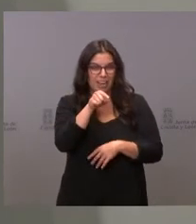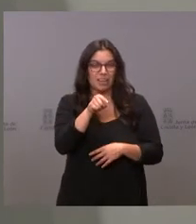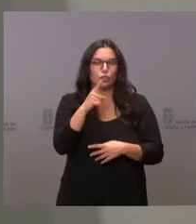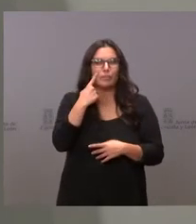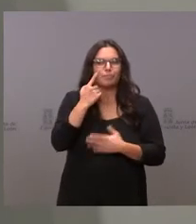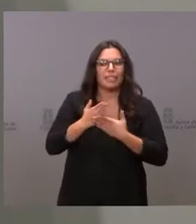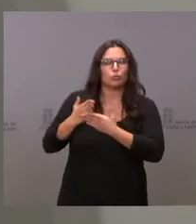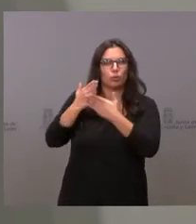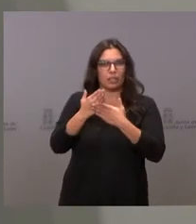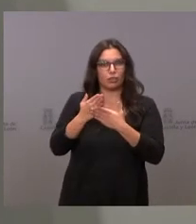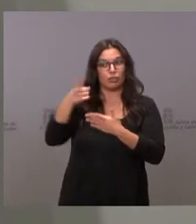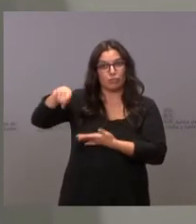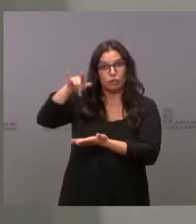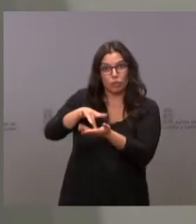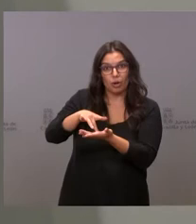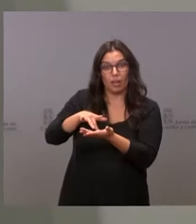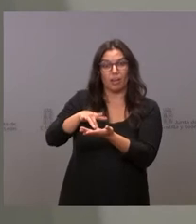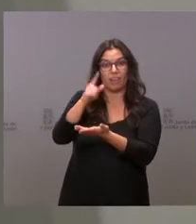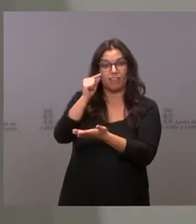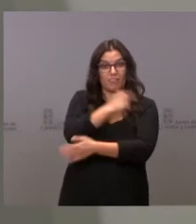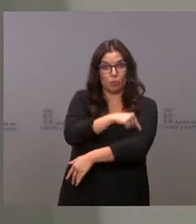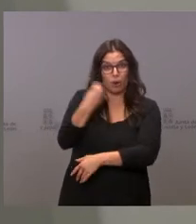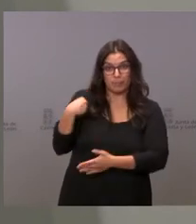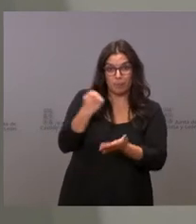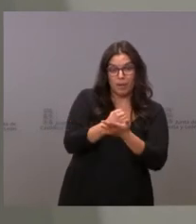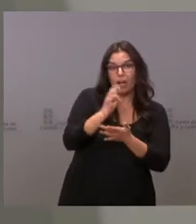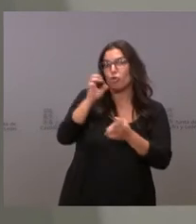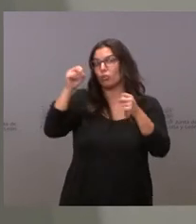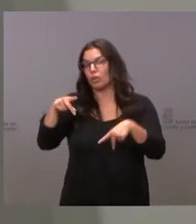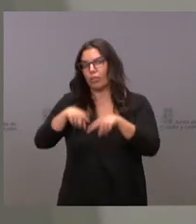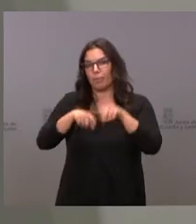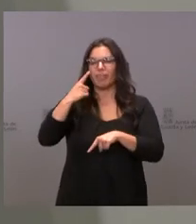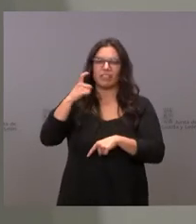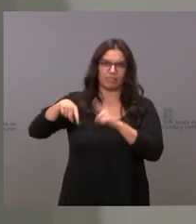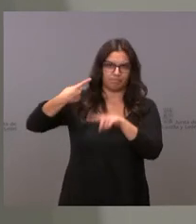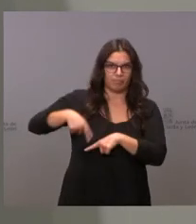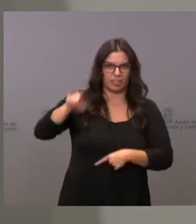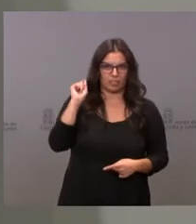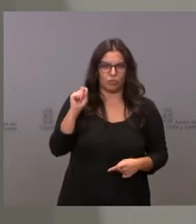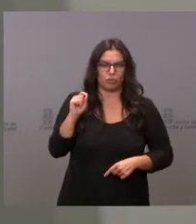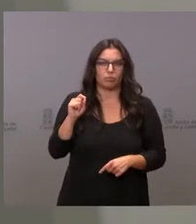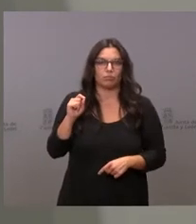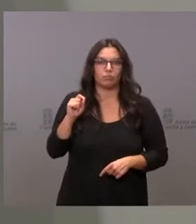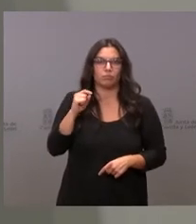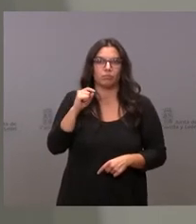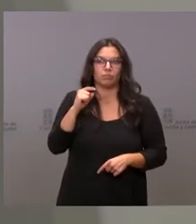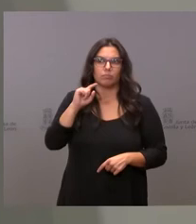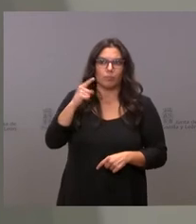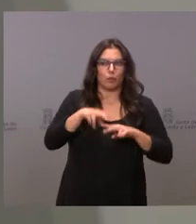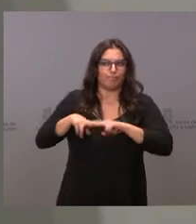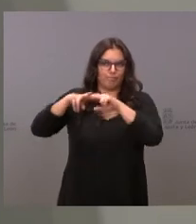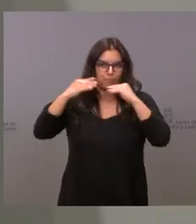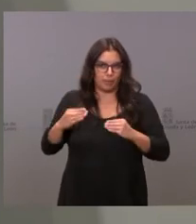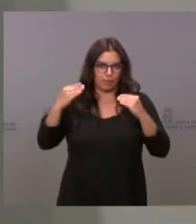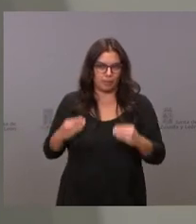esto, estudiando en el Comité de Salud Pública y tomaremos una decisión cuando haya hecho un análisis completo